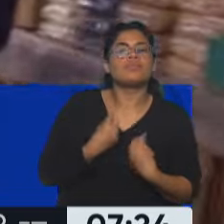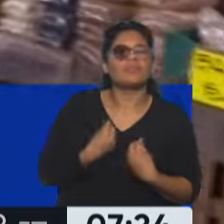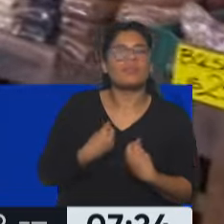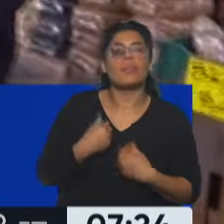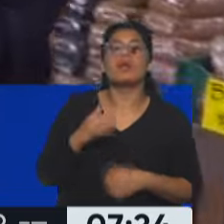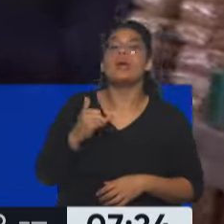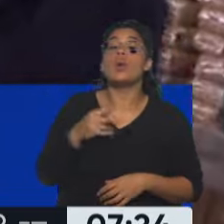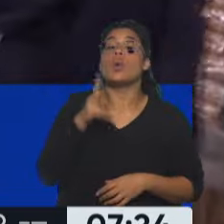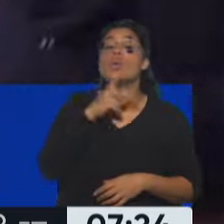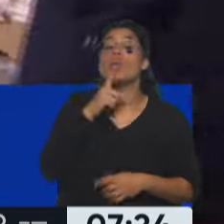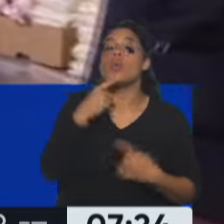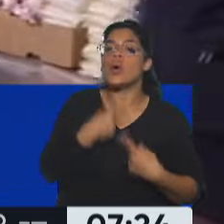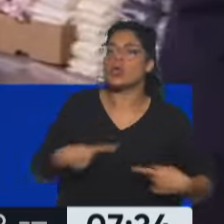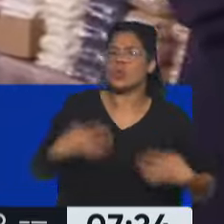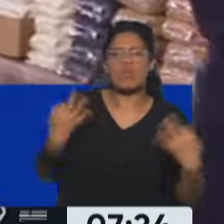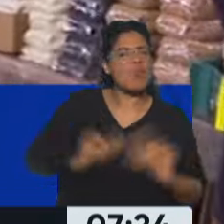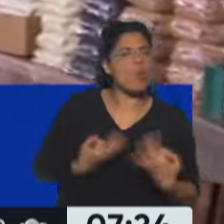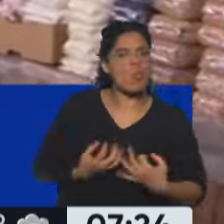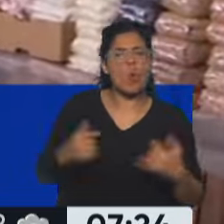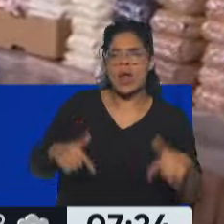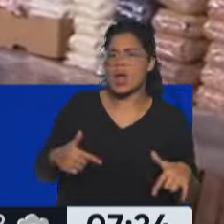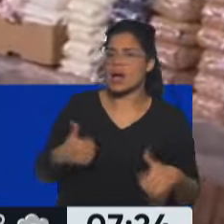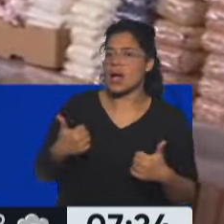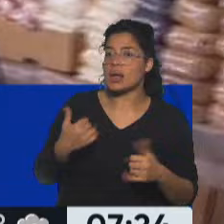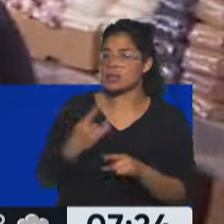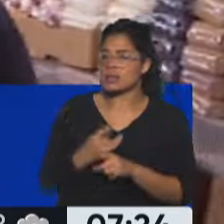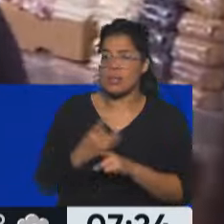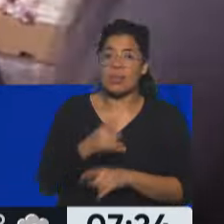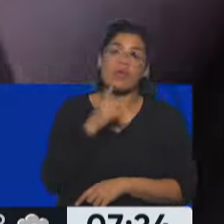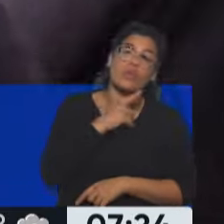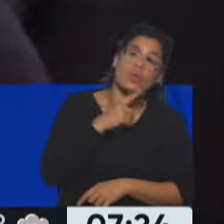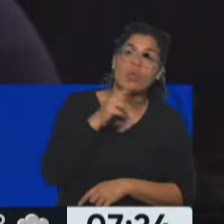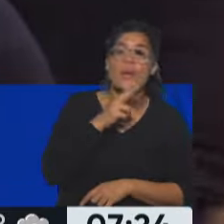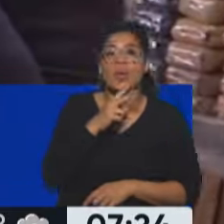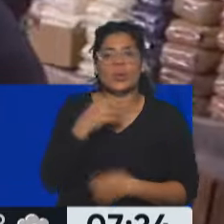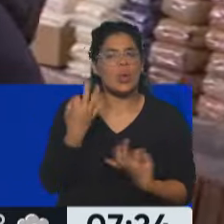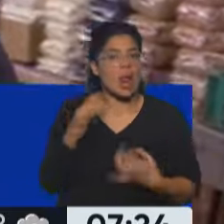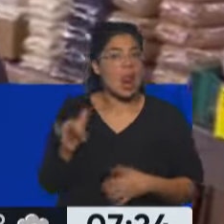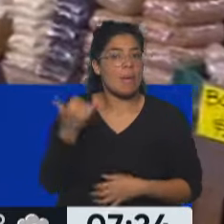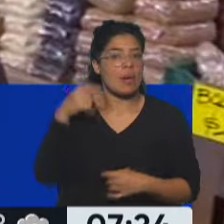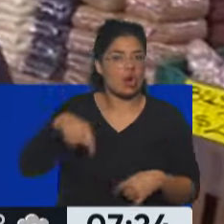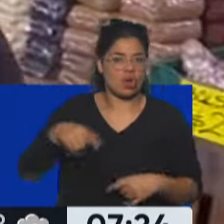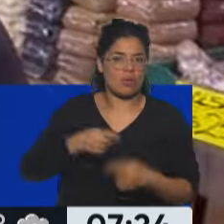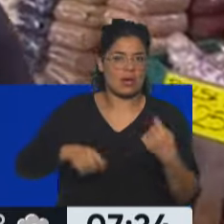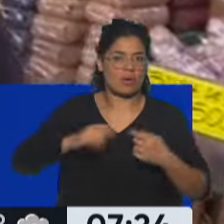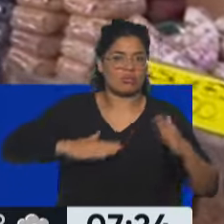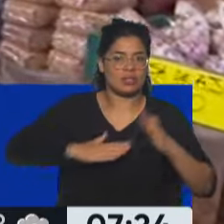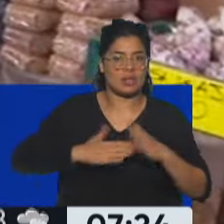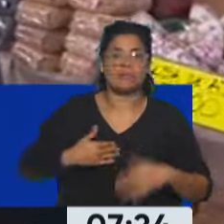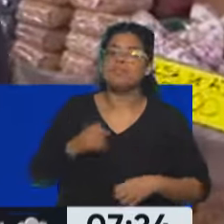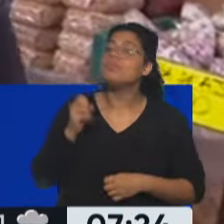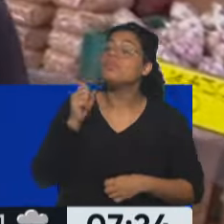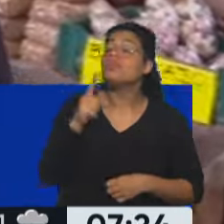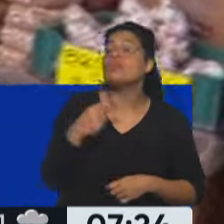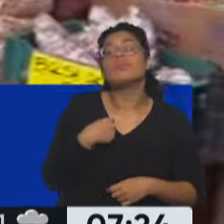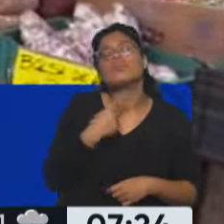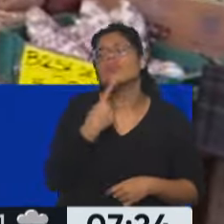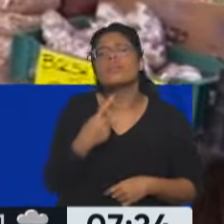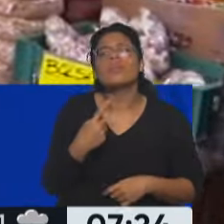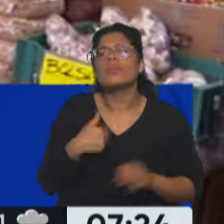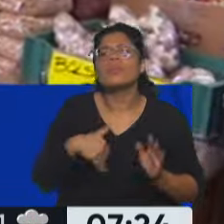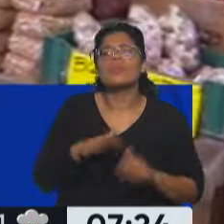verdura. ¿Sí? Siempre verdura y fruta es lo mejor, ¿no? La verdad, lo mejor, sí. ¿Qué viene a elegir en este caso? Fruta de estación y... ¿Qué